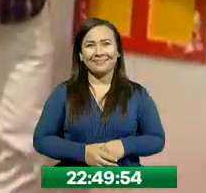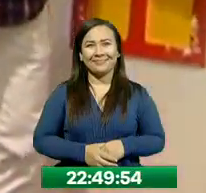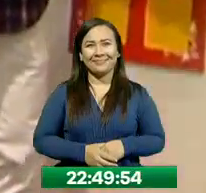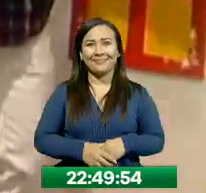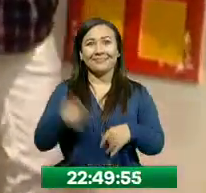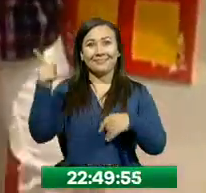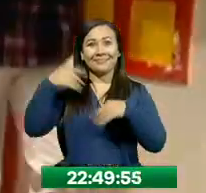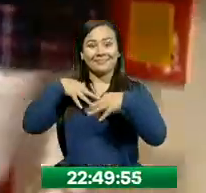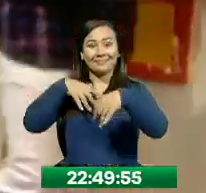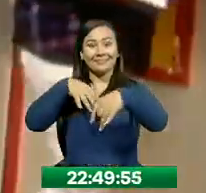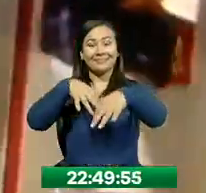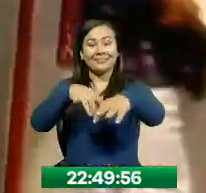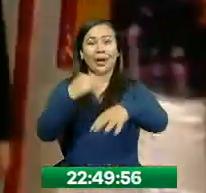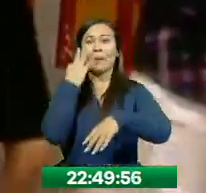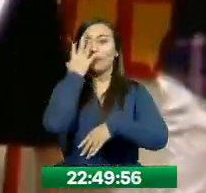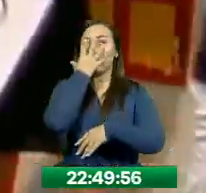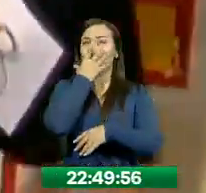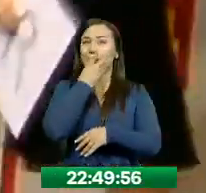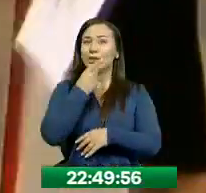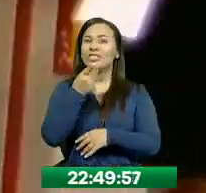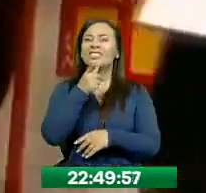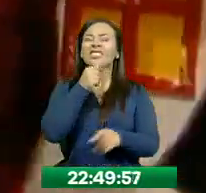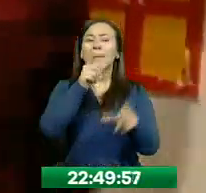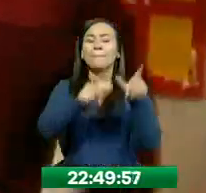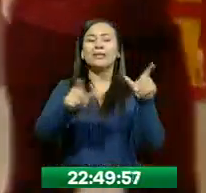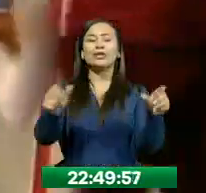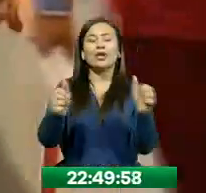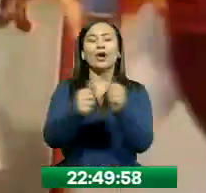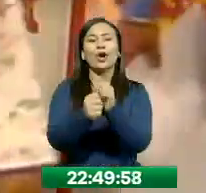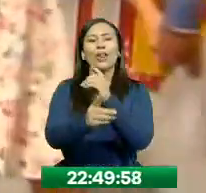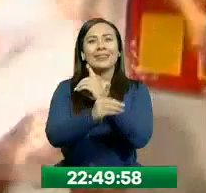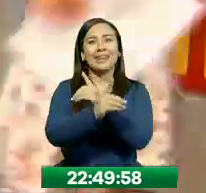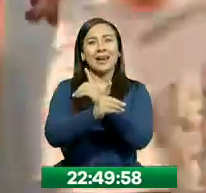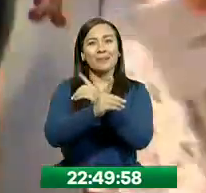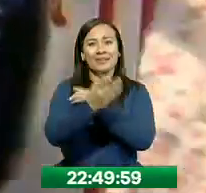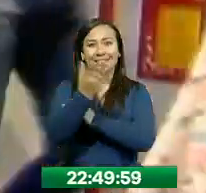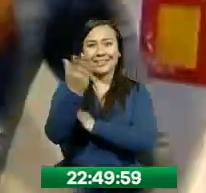La pasarela se llenó de elegancia pura.